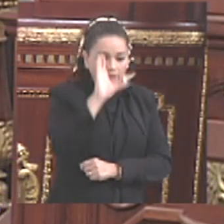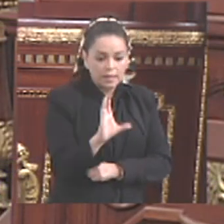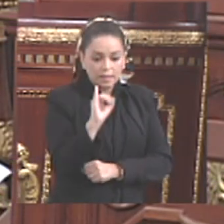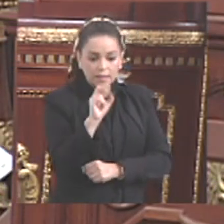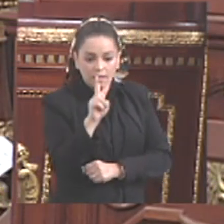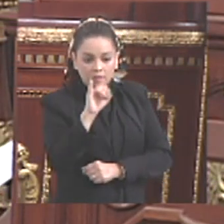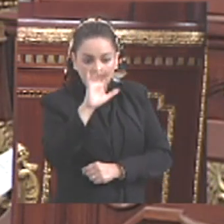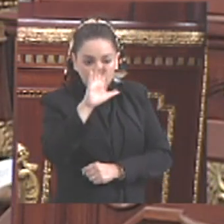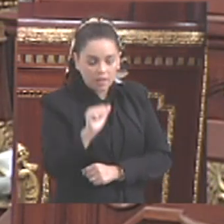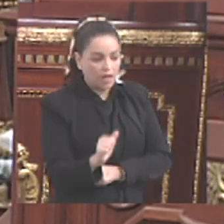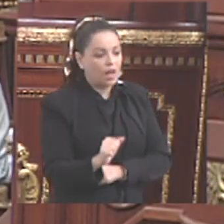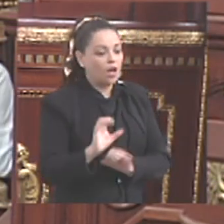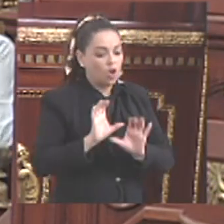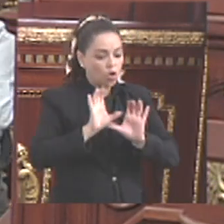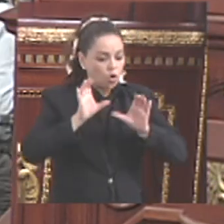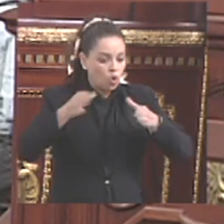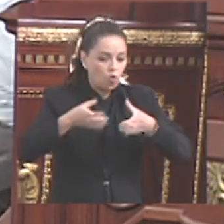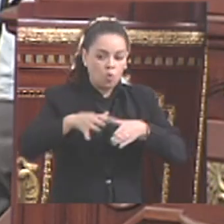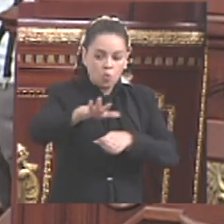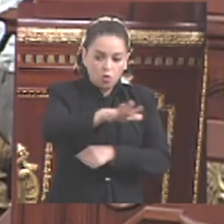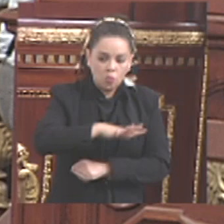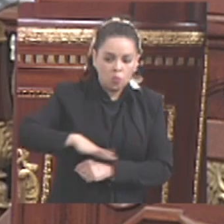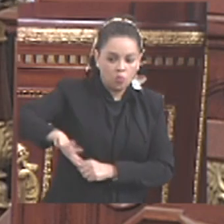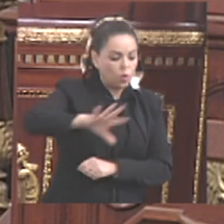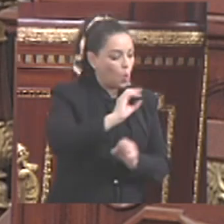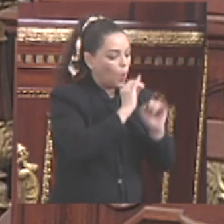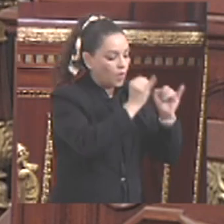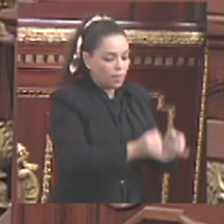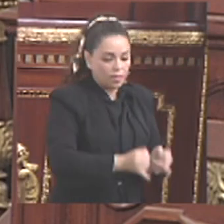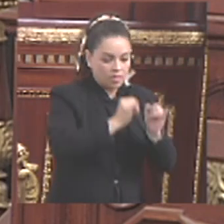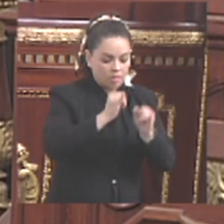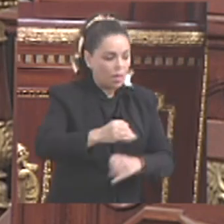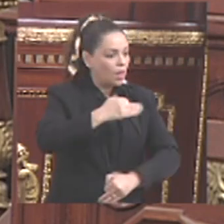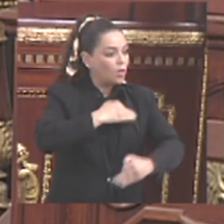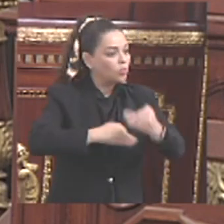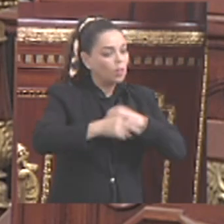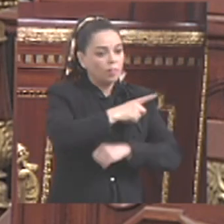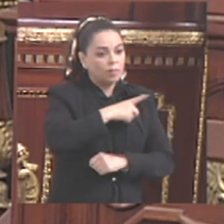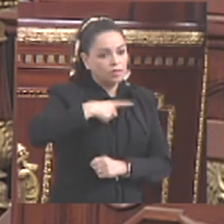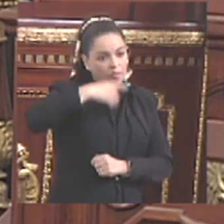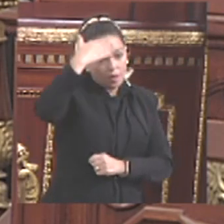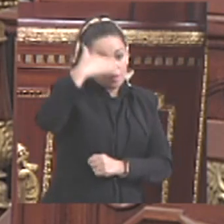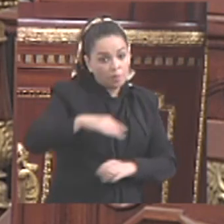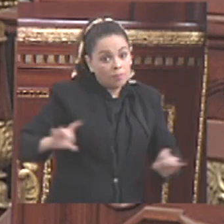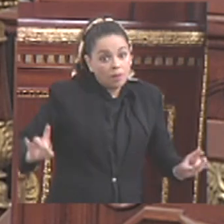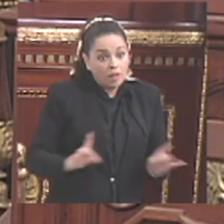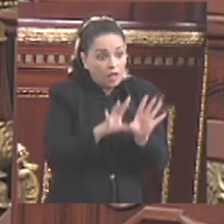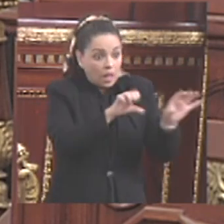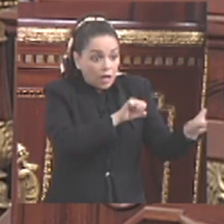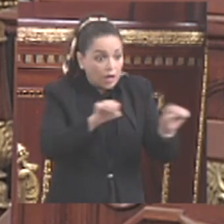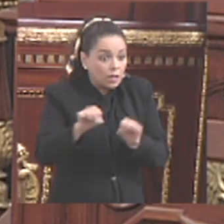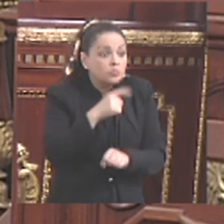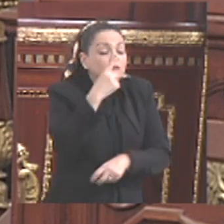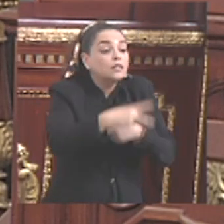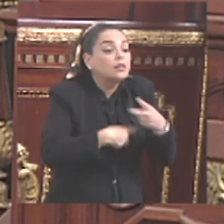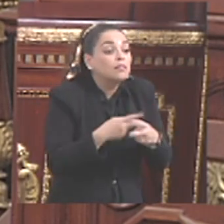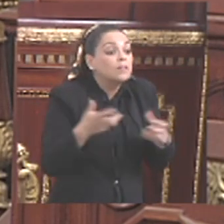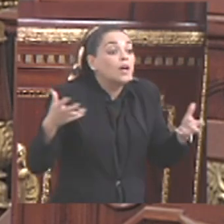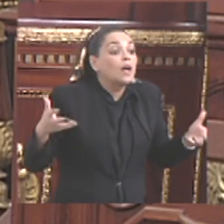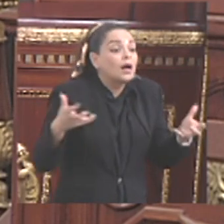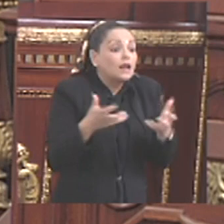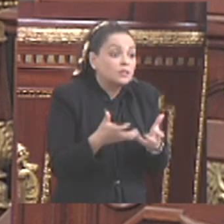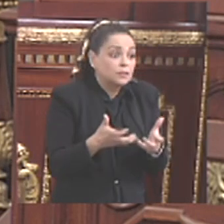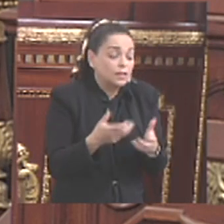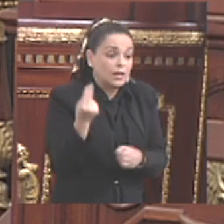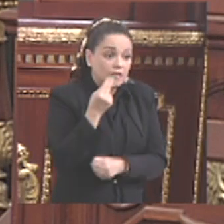y colectiva para que todos sepamos qué hacer en caso de un sismo. Sigamos luchando por la no corrupción en estos